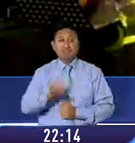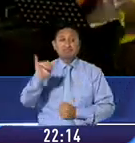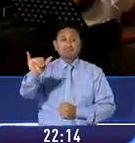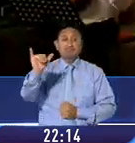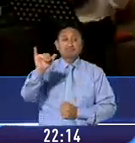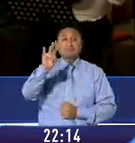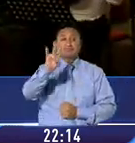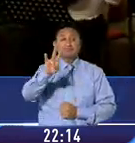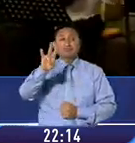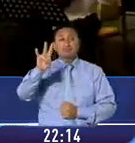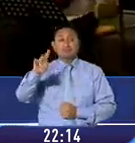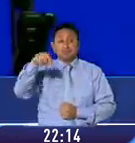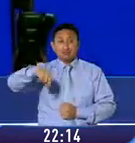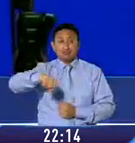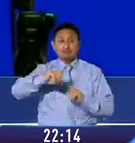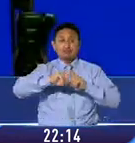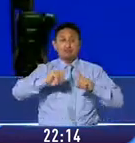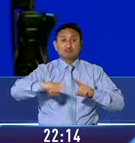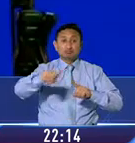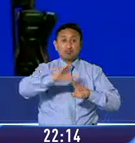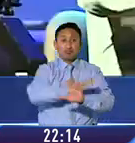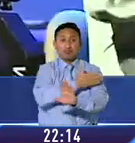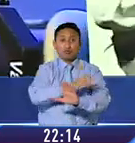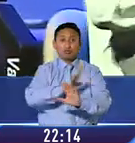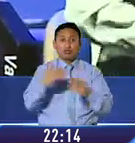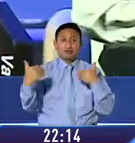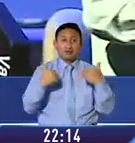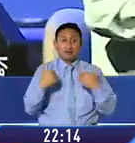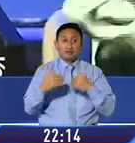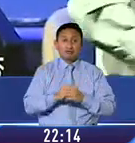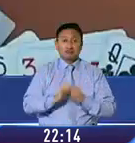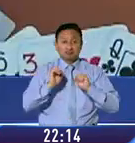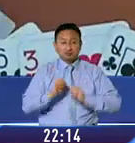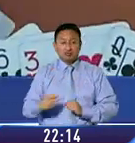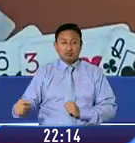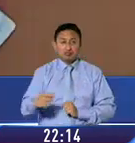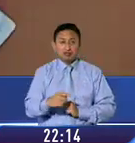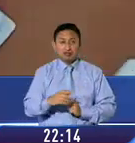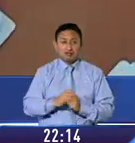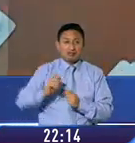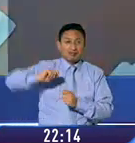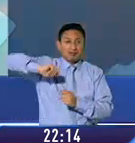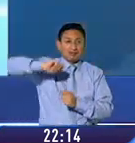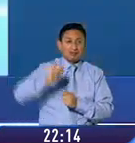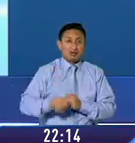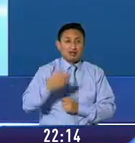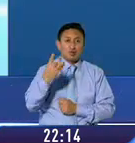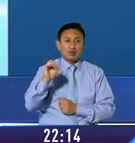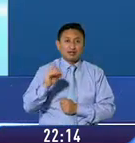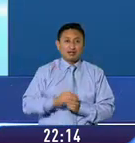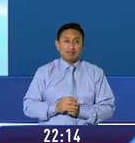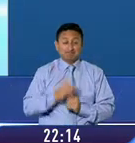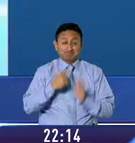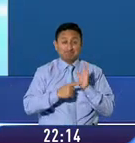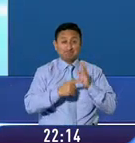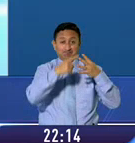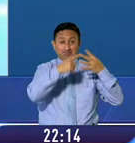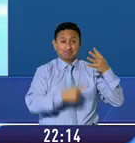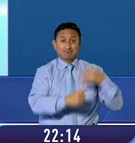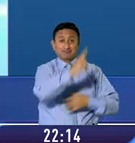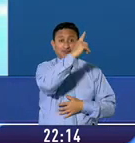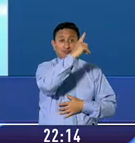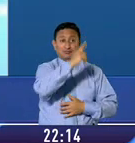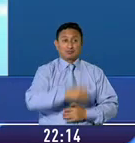el infaltable torneo de 40. Desde las 8 hasta las 5 de la tarde se realizará el Festival Internacional de